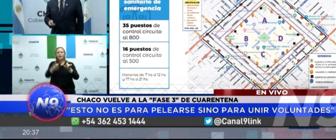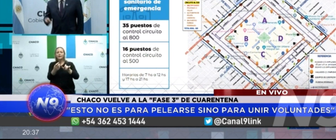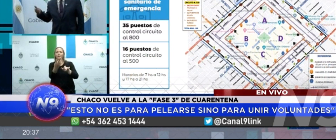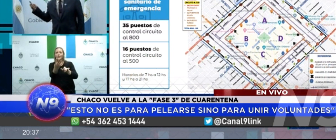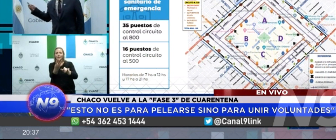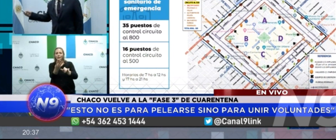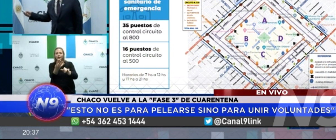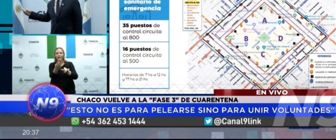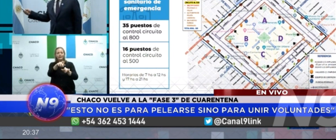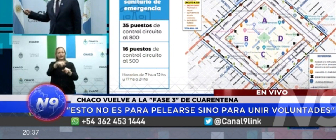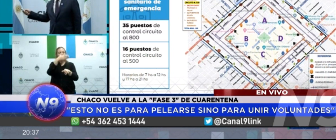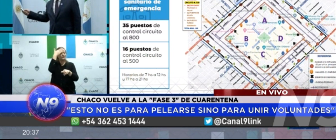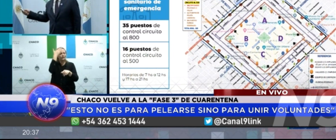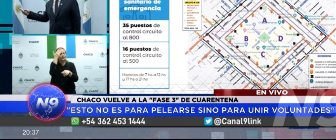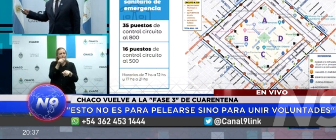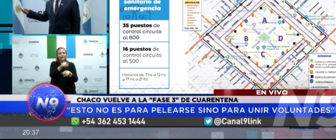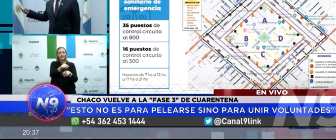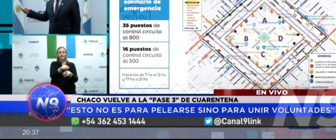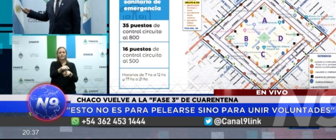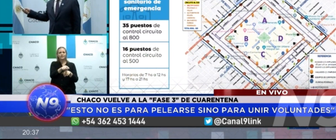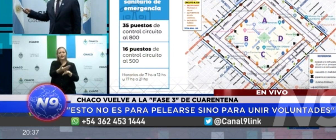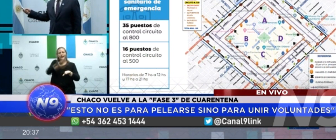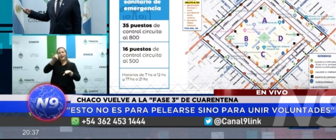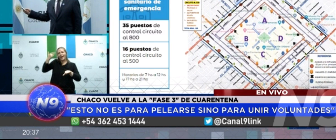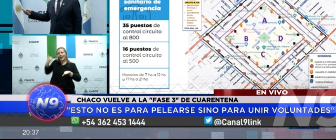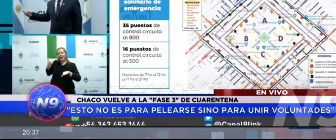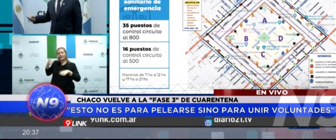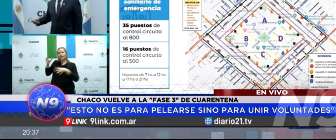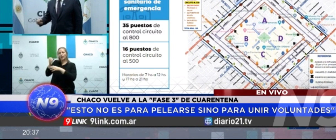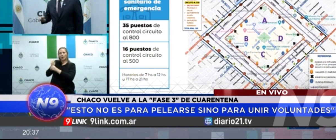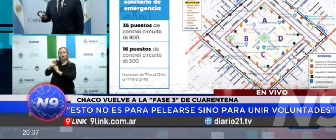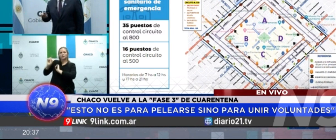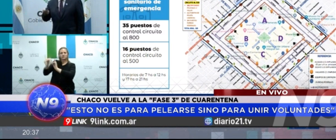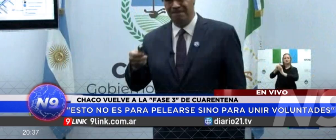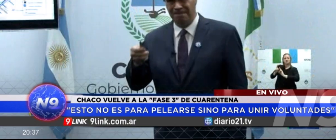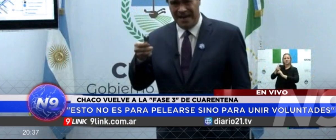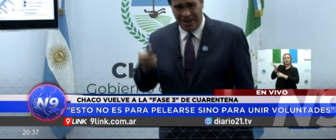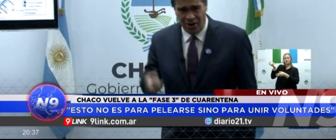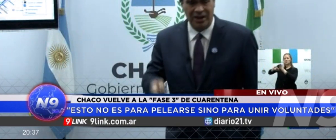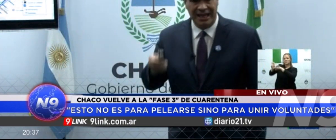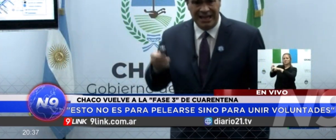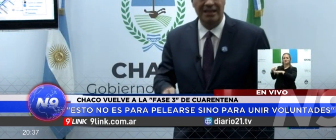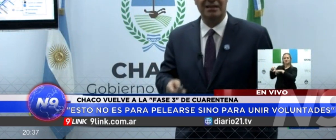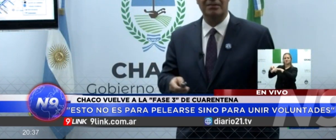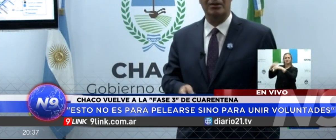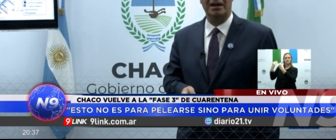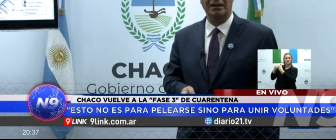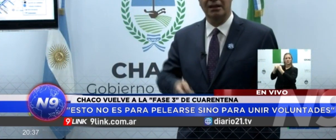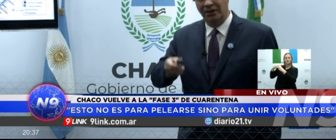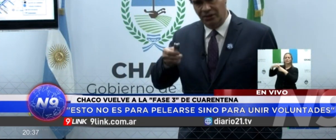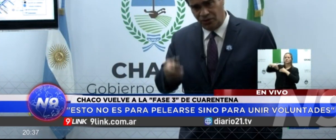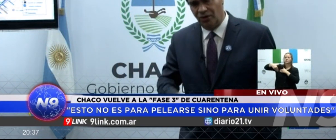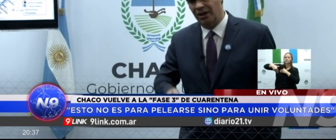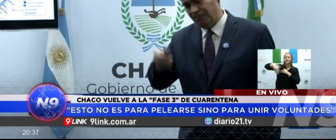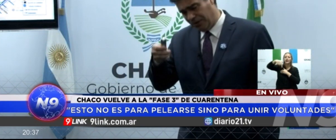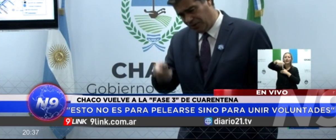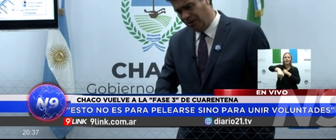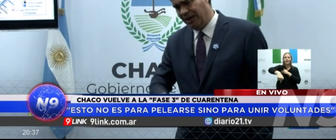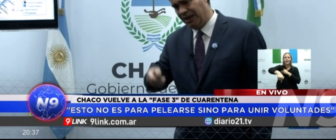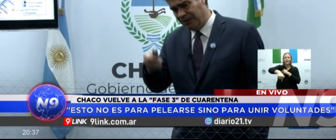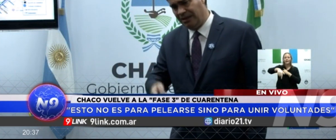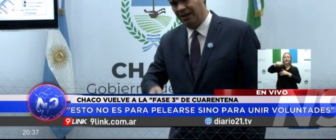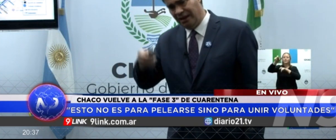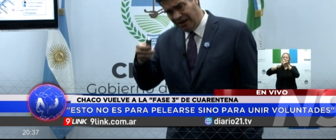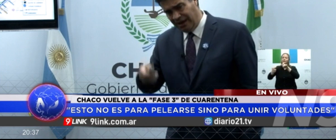Y cuando vayamos a mirar el mapa del índice de movilidad, los de menor índice de movilidad son las